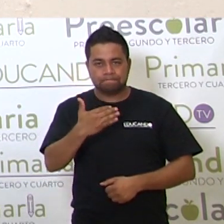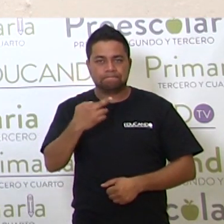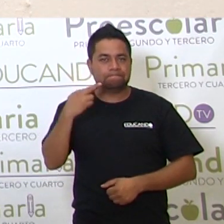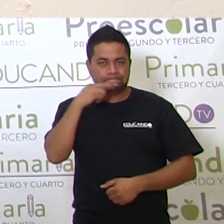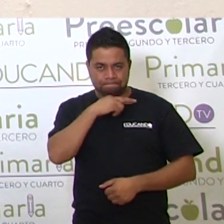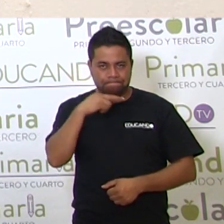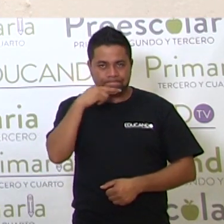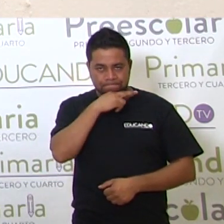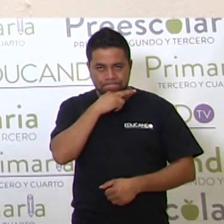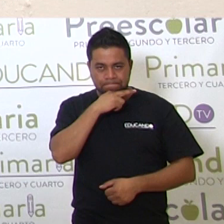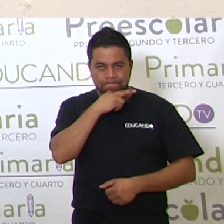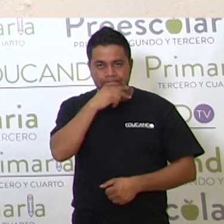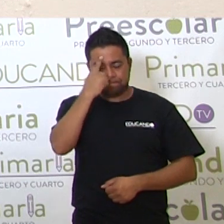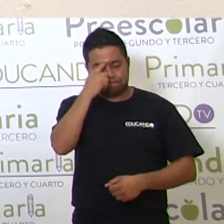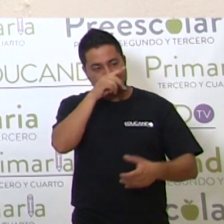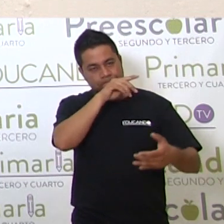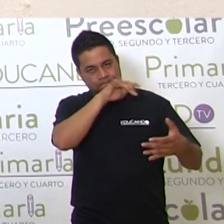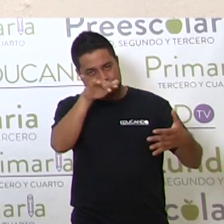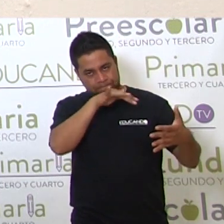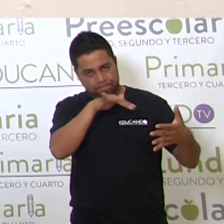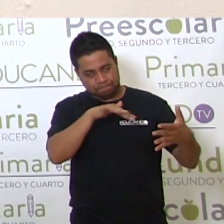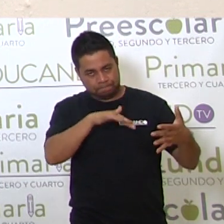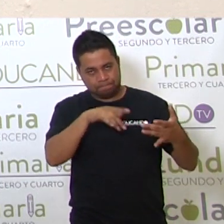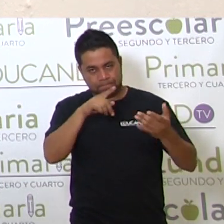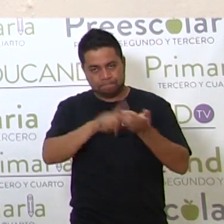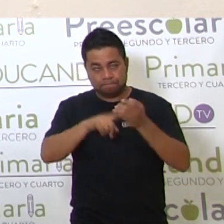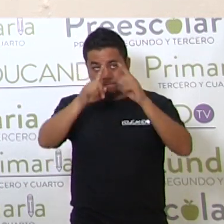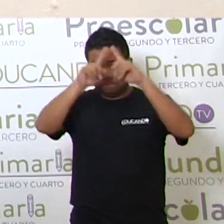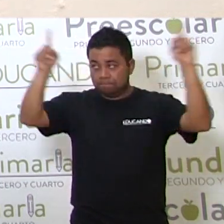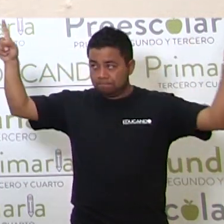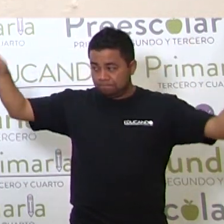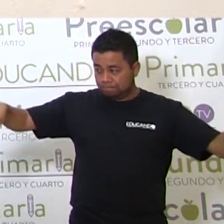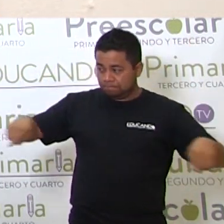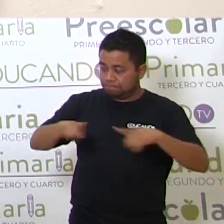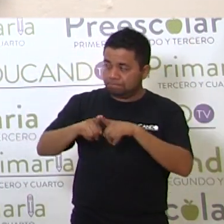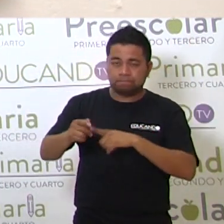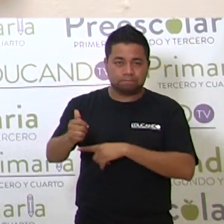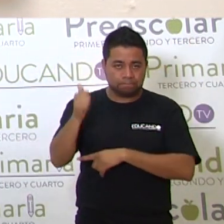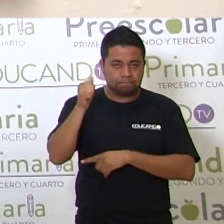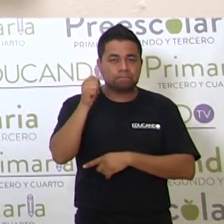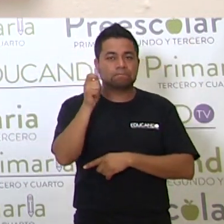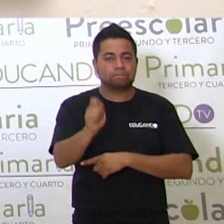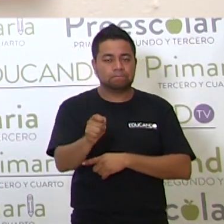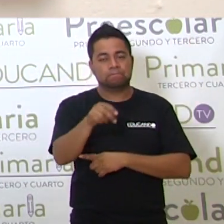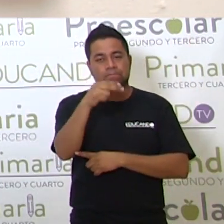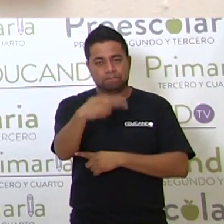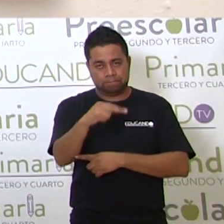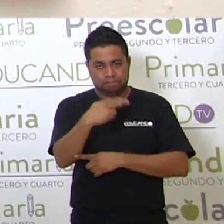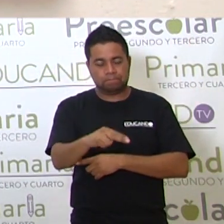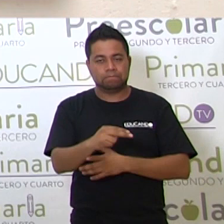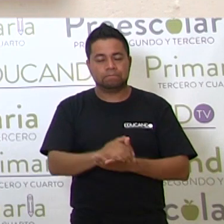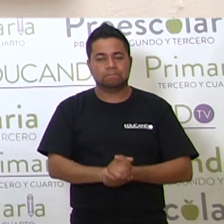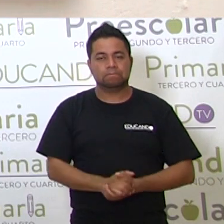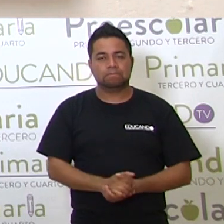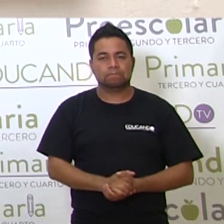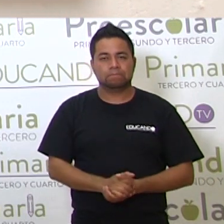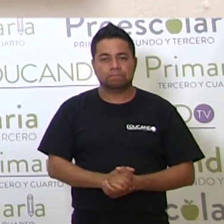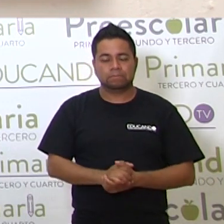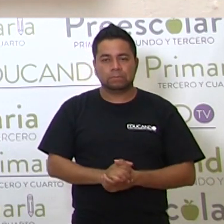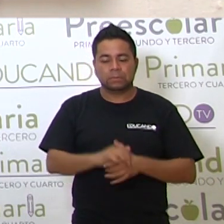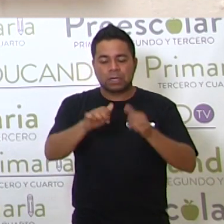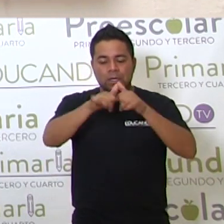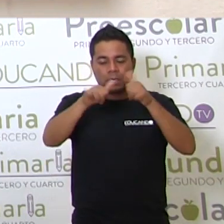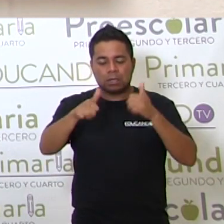a este texto que está en el pizarrón y que se llama El arte